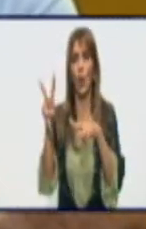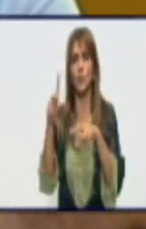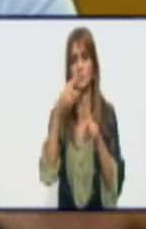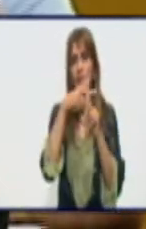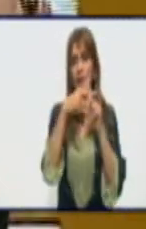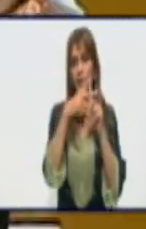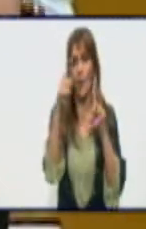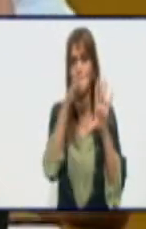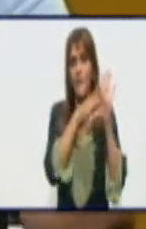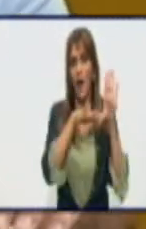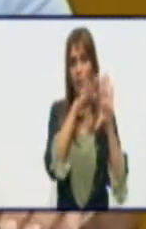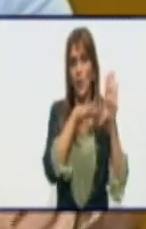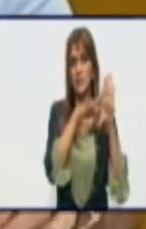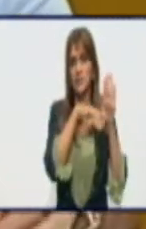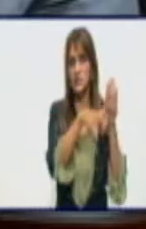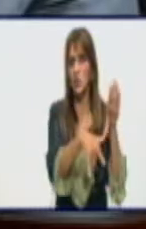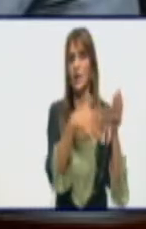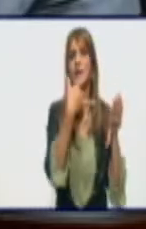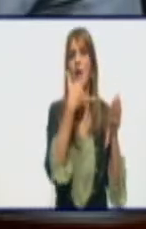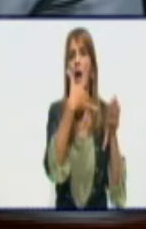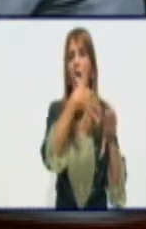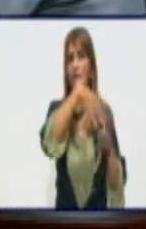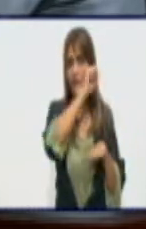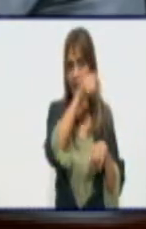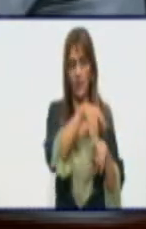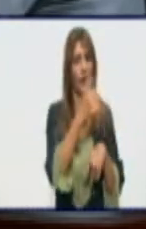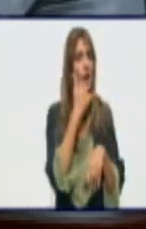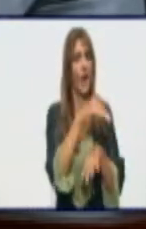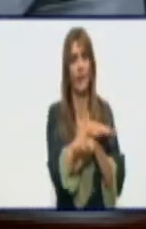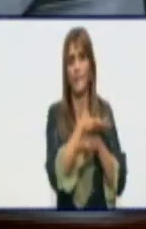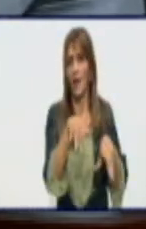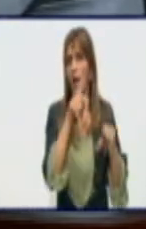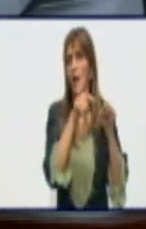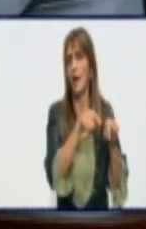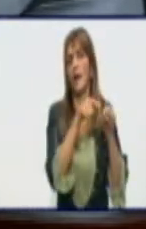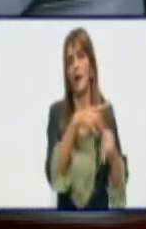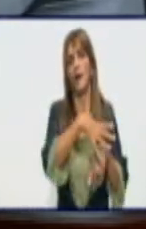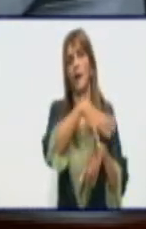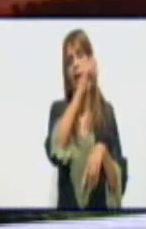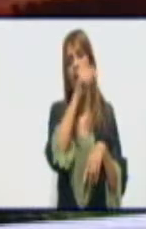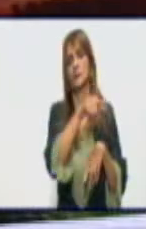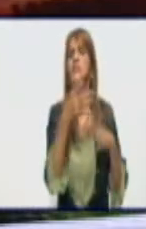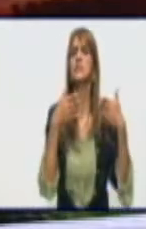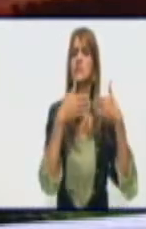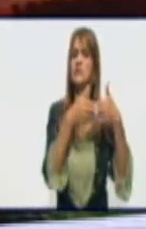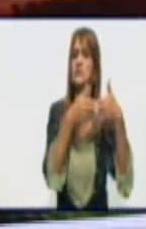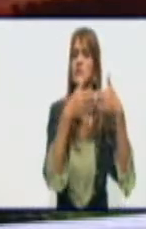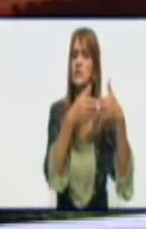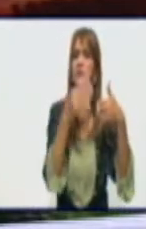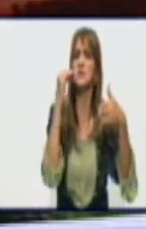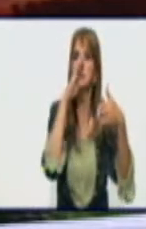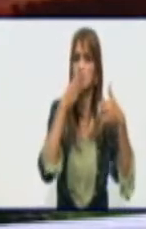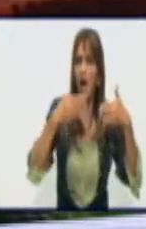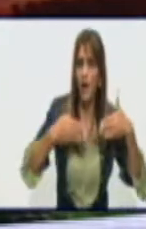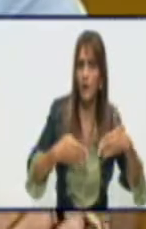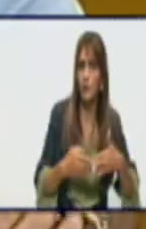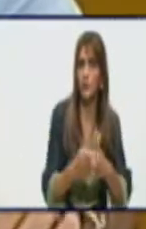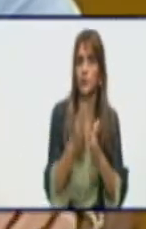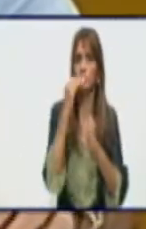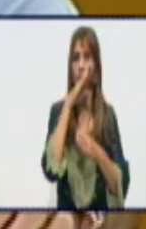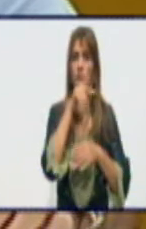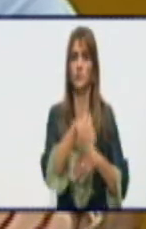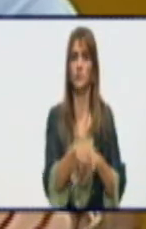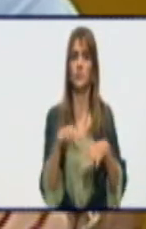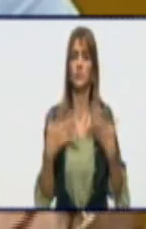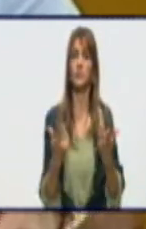eso solamente se afecta el ramal de la T de las 1009. ¿Y en el caso específico del entronque de Guisa? Bueno, el entronque de Guisa coge